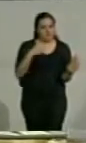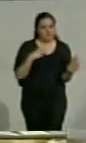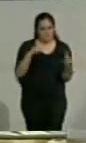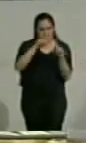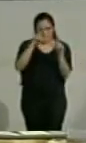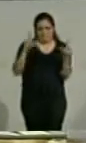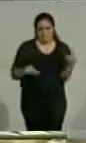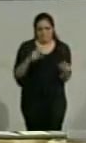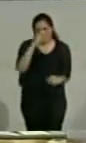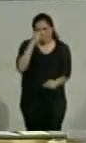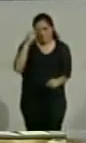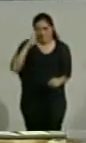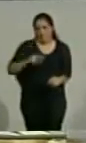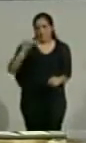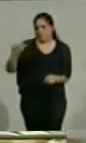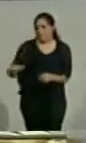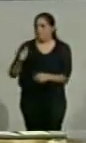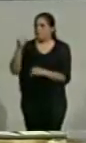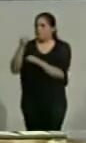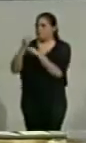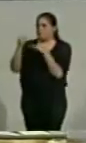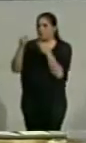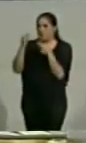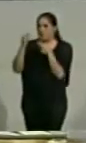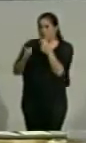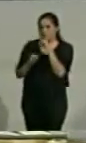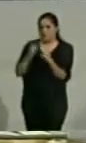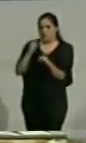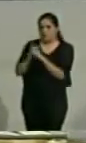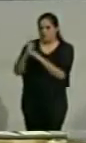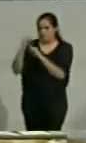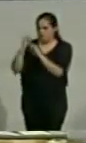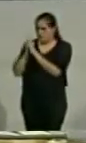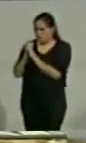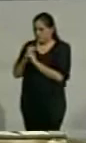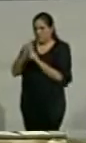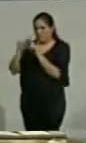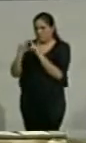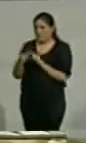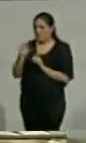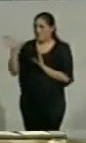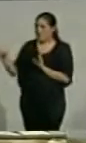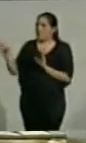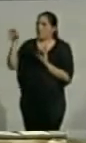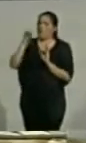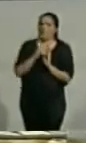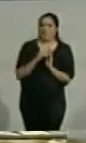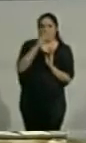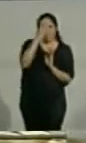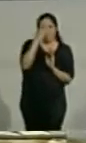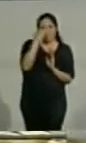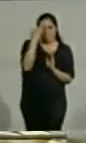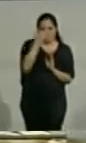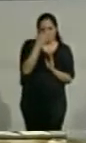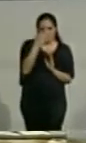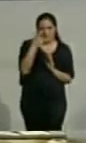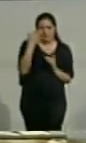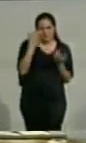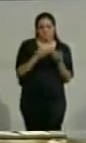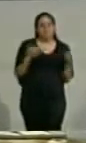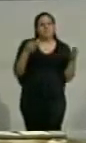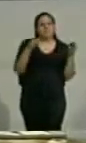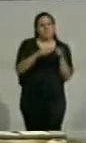con los diversos organismos internacionales, retomar parte de su filosofía y líneas de acción al respecto,